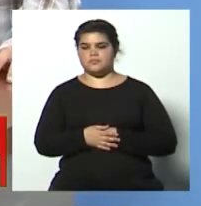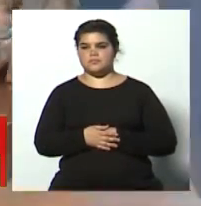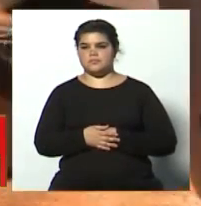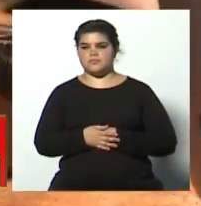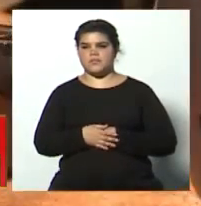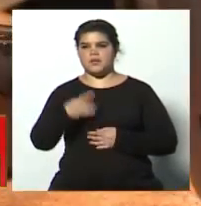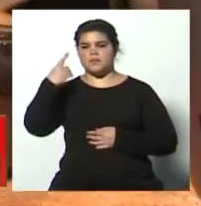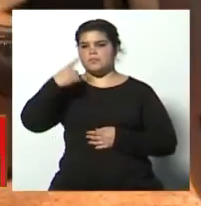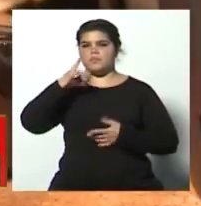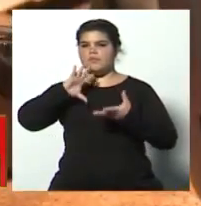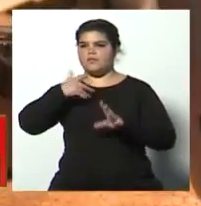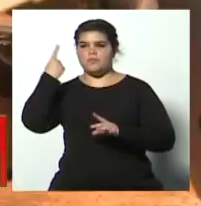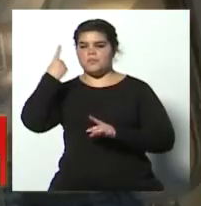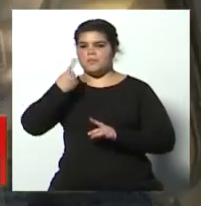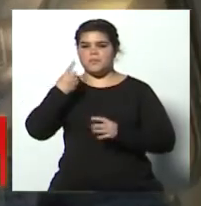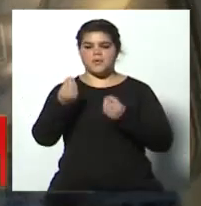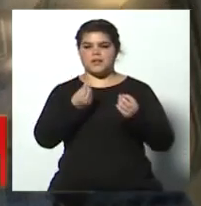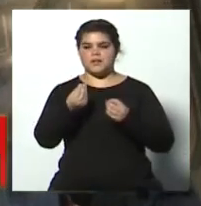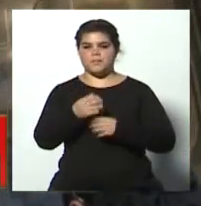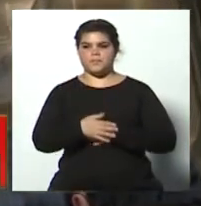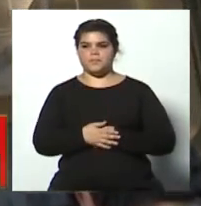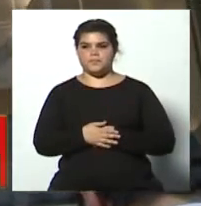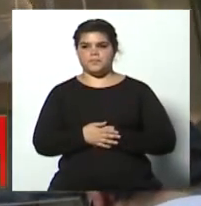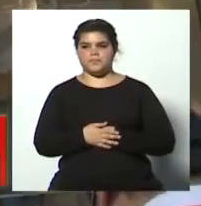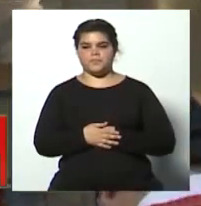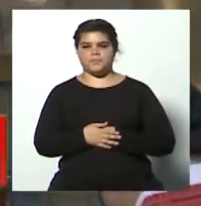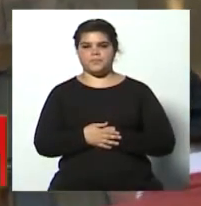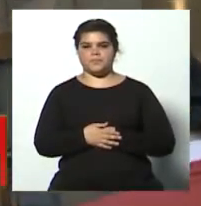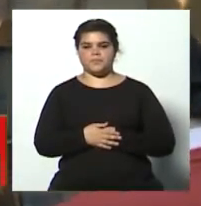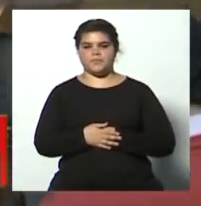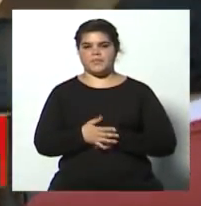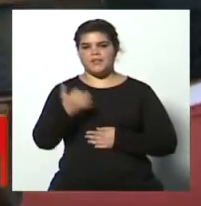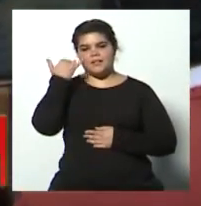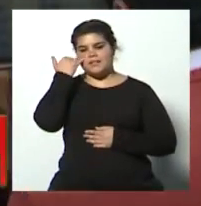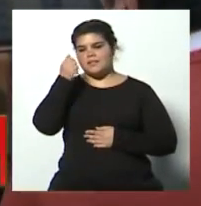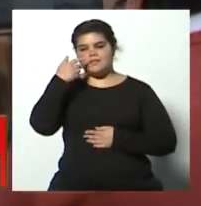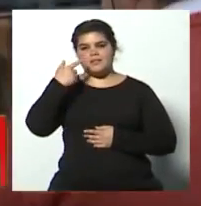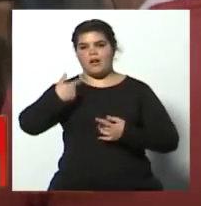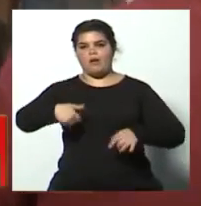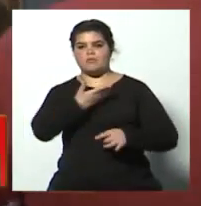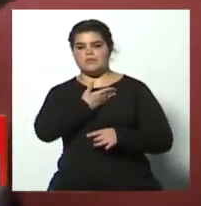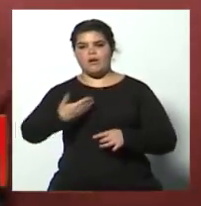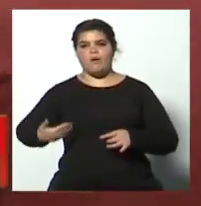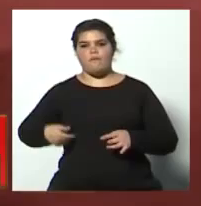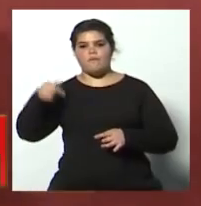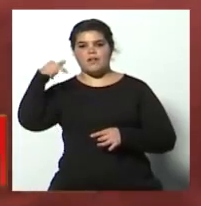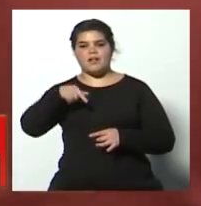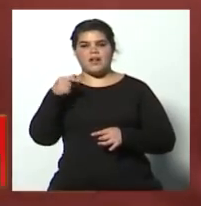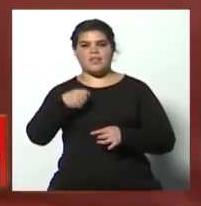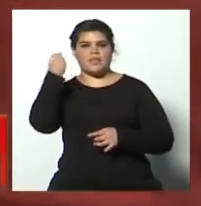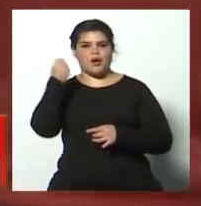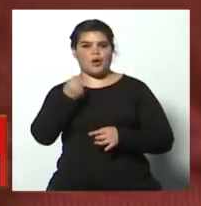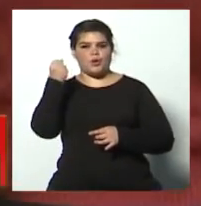en primera medida, porque ya las medidas económicas de este gobierno han perdido total